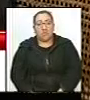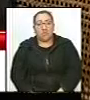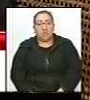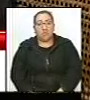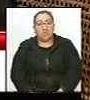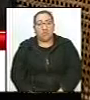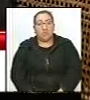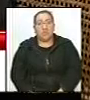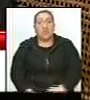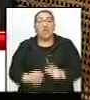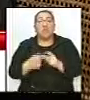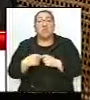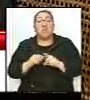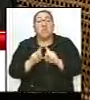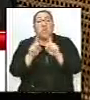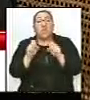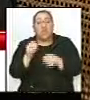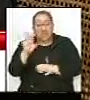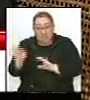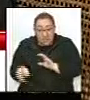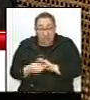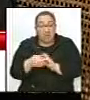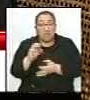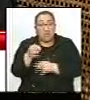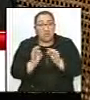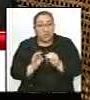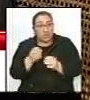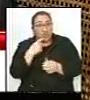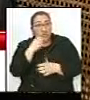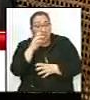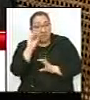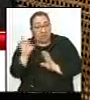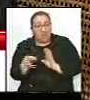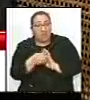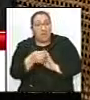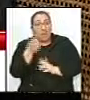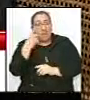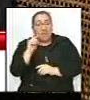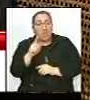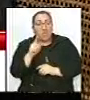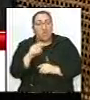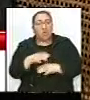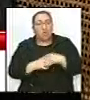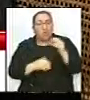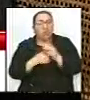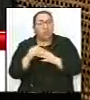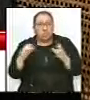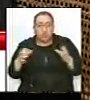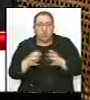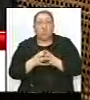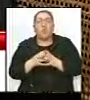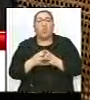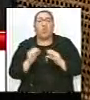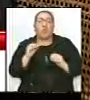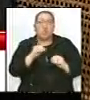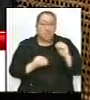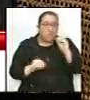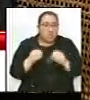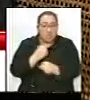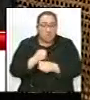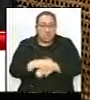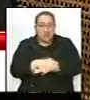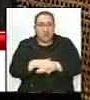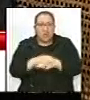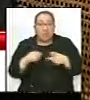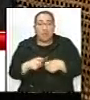¿se está considerando ese presupuesto? Estamos hablando de presupuesto para una construcción o una implementación de una